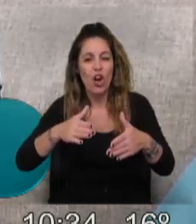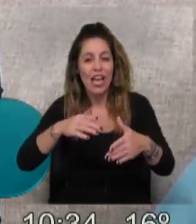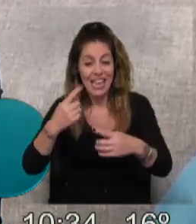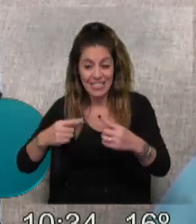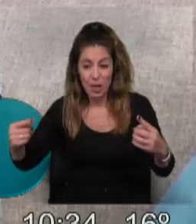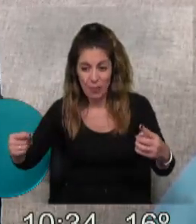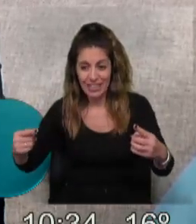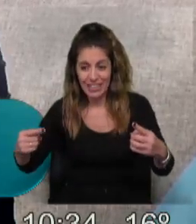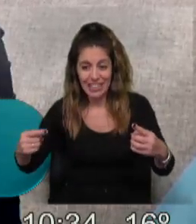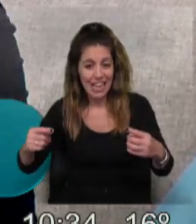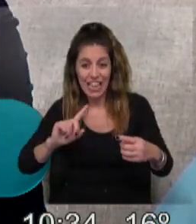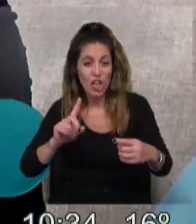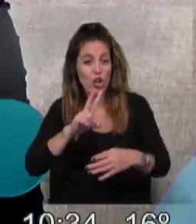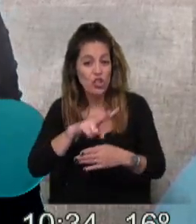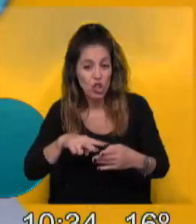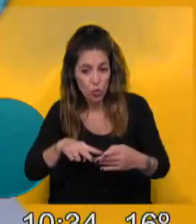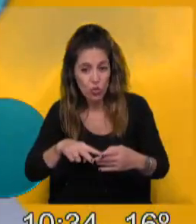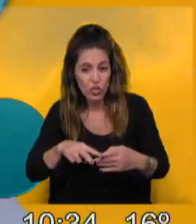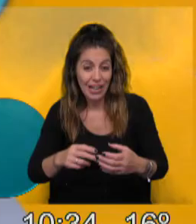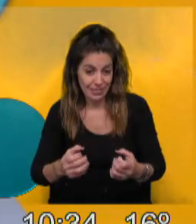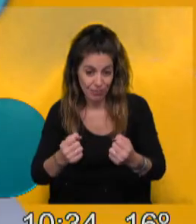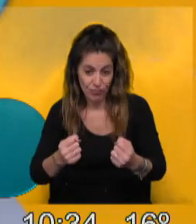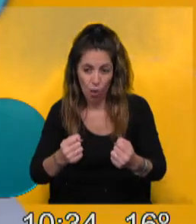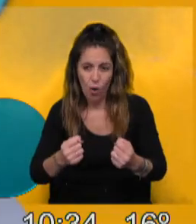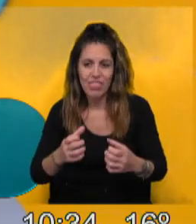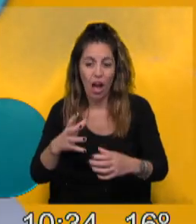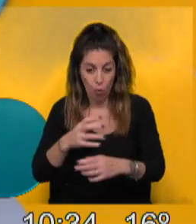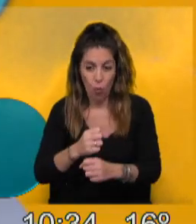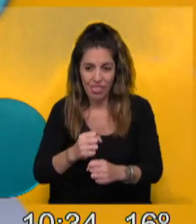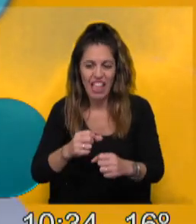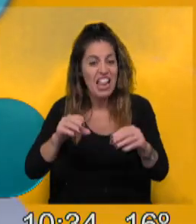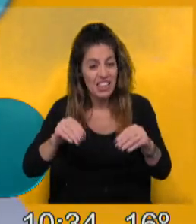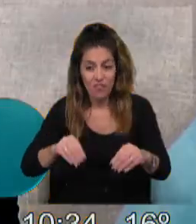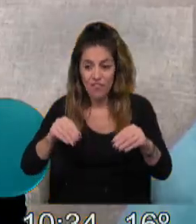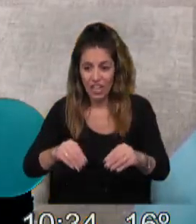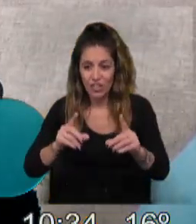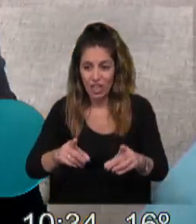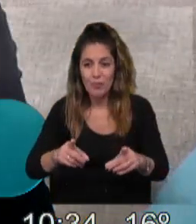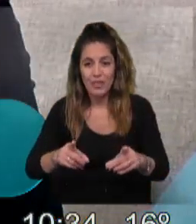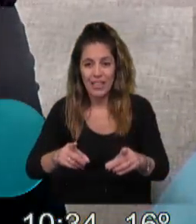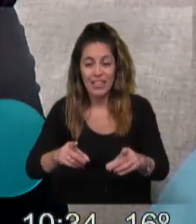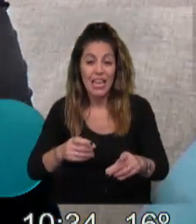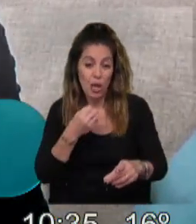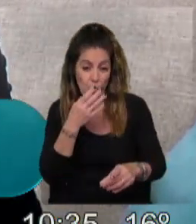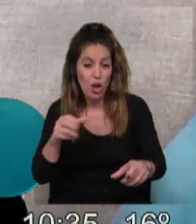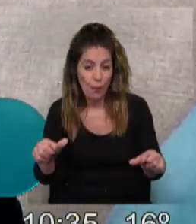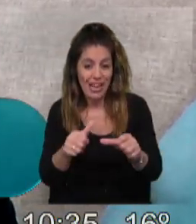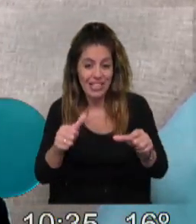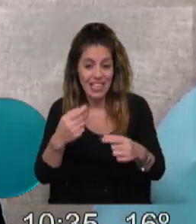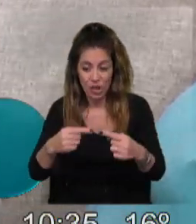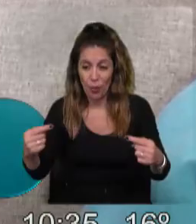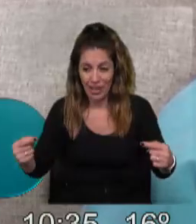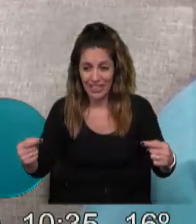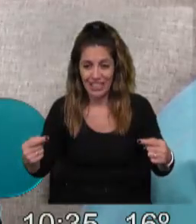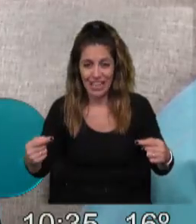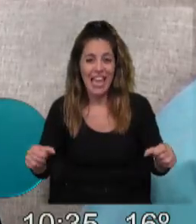todo material en desuso, que es un material súper resistente, súper livianito. Y rinde muchísimo para lo que es hacer todo este tipo de materiales, que